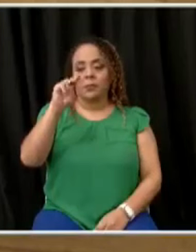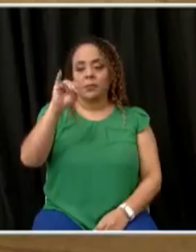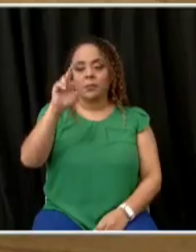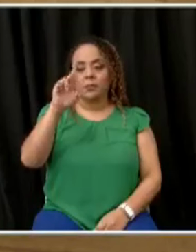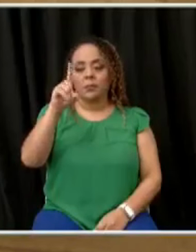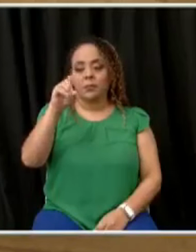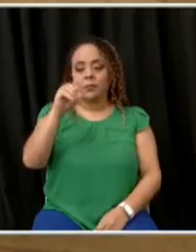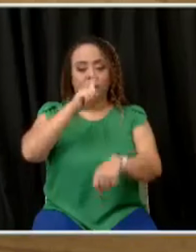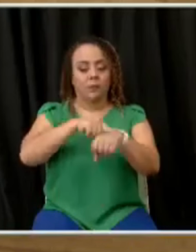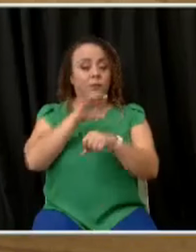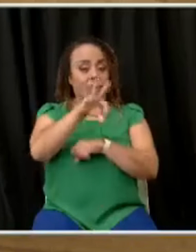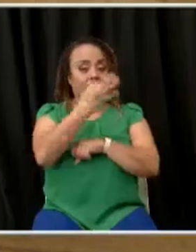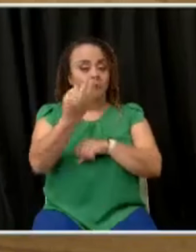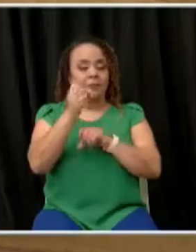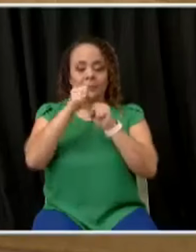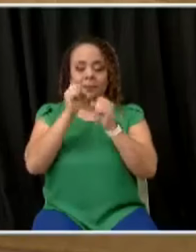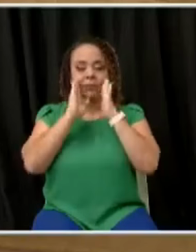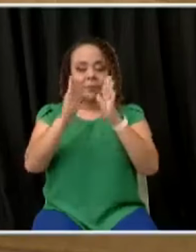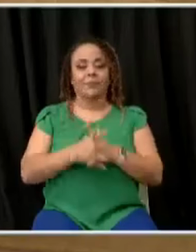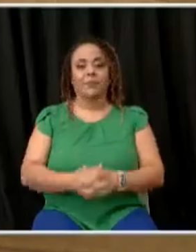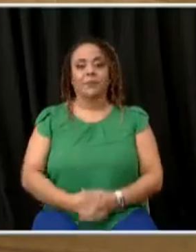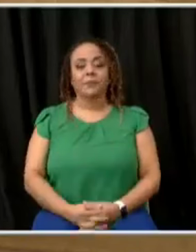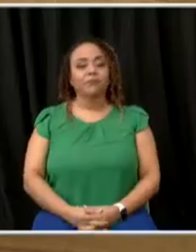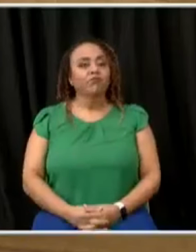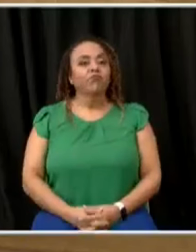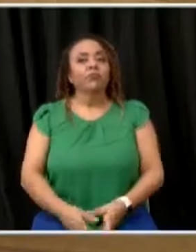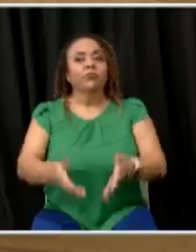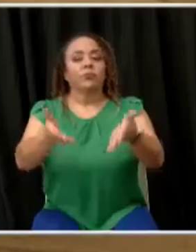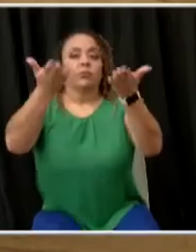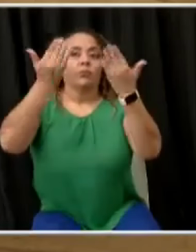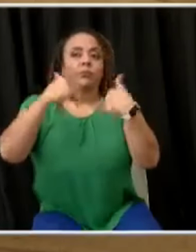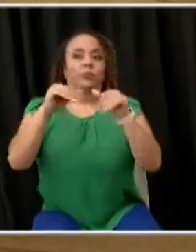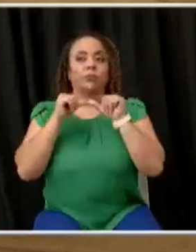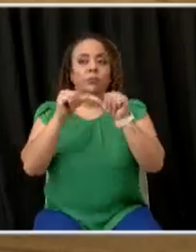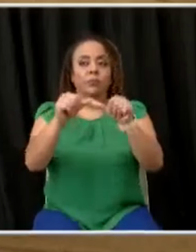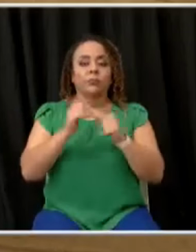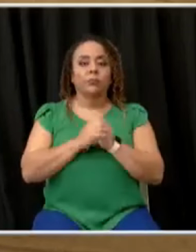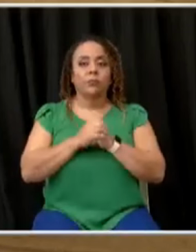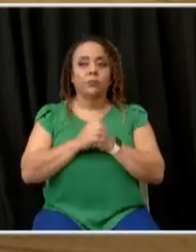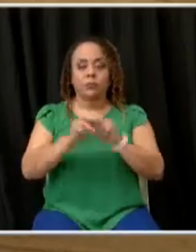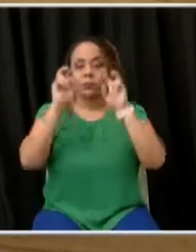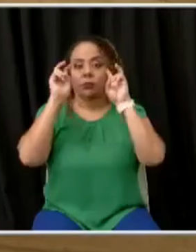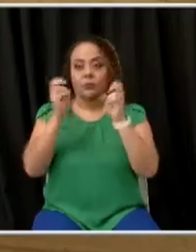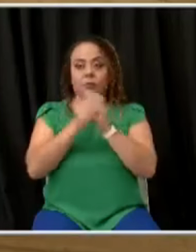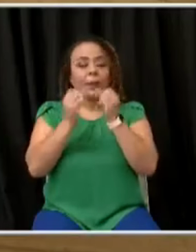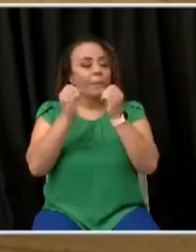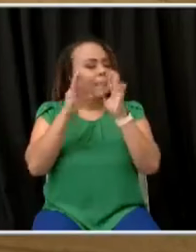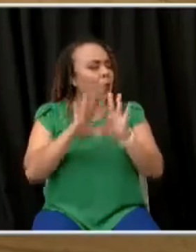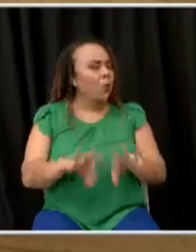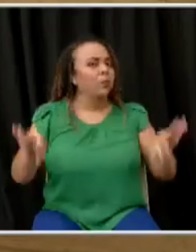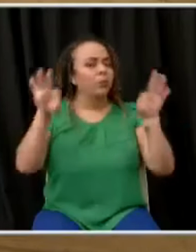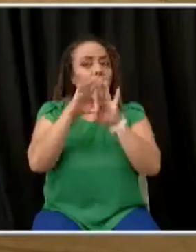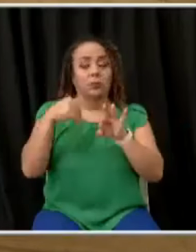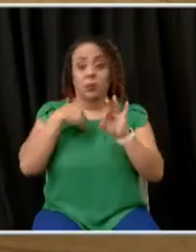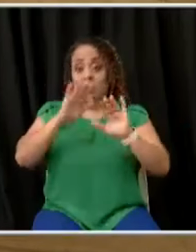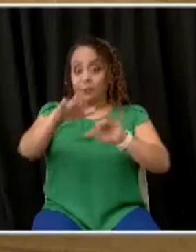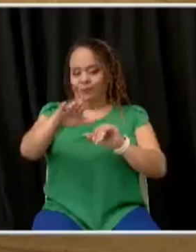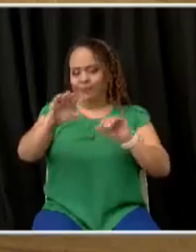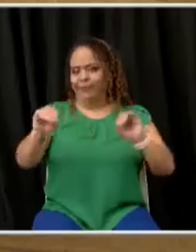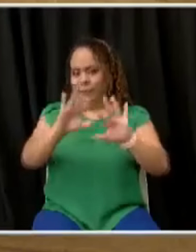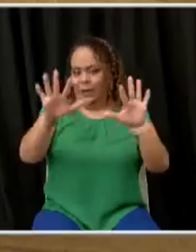y forma se las puede atender. Continuamos, doctor, hablando sobre temas muy importantes, teniendo claro